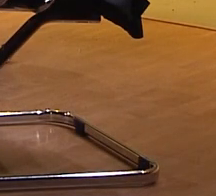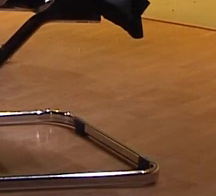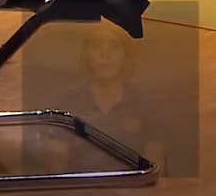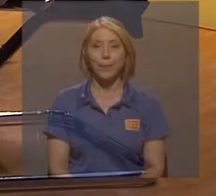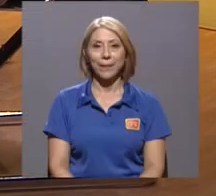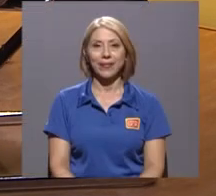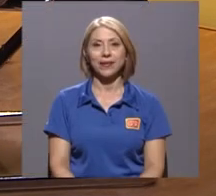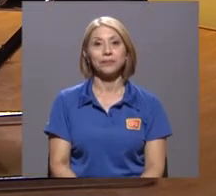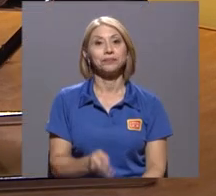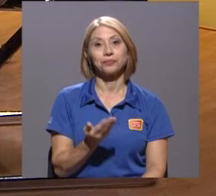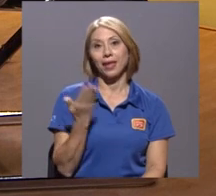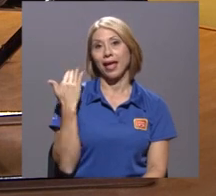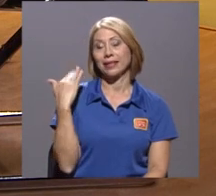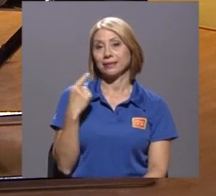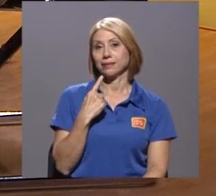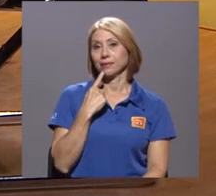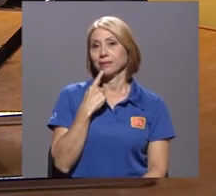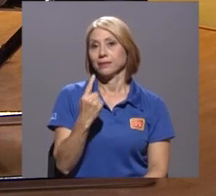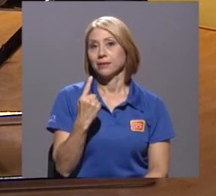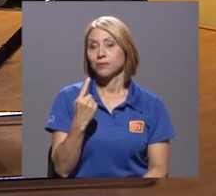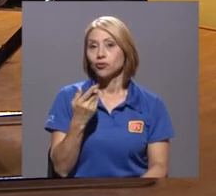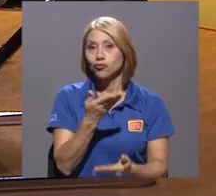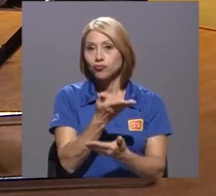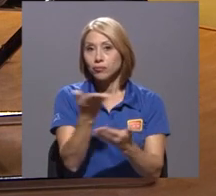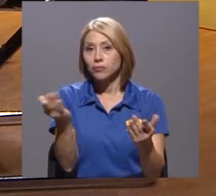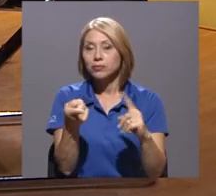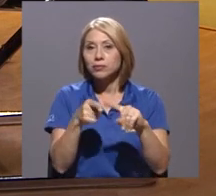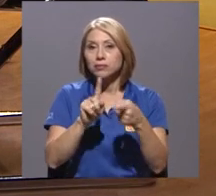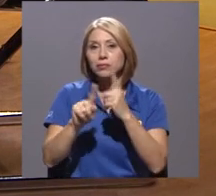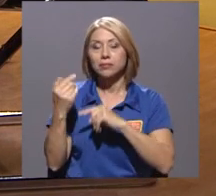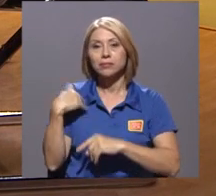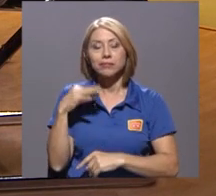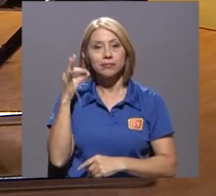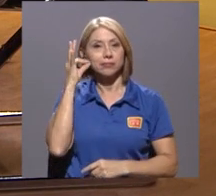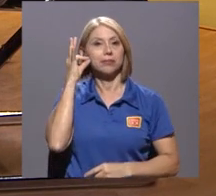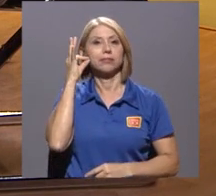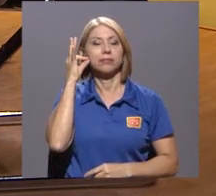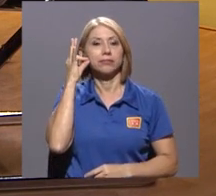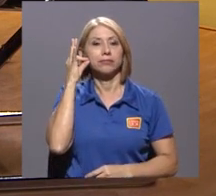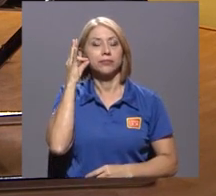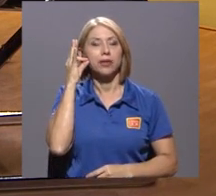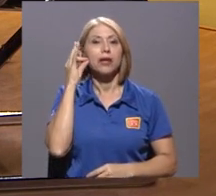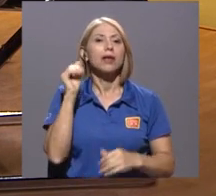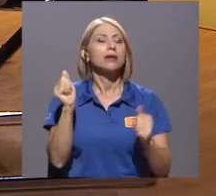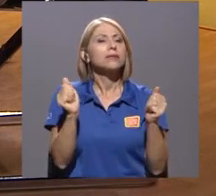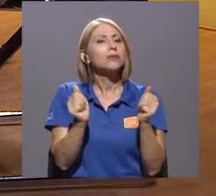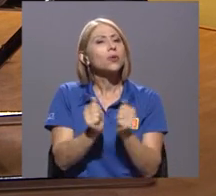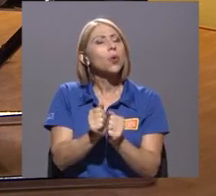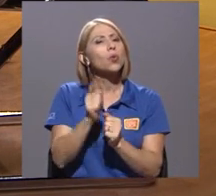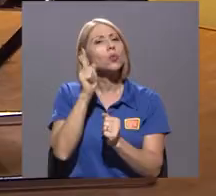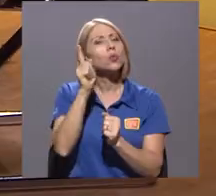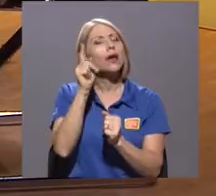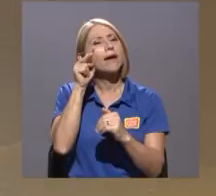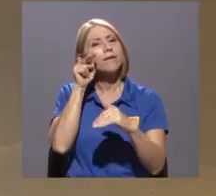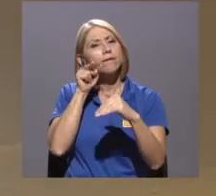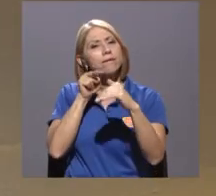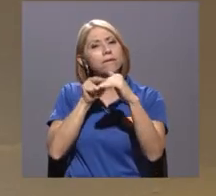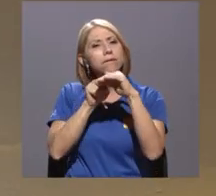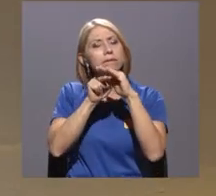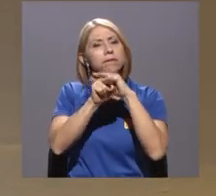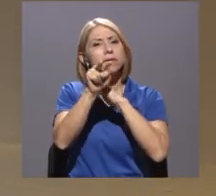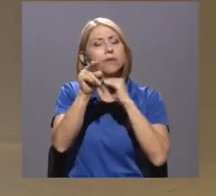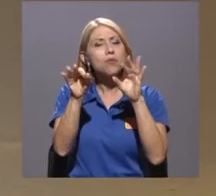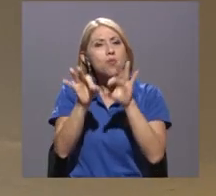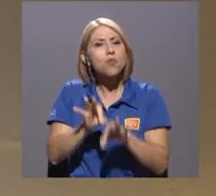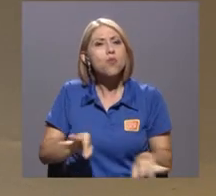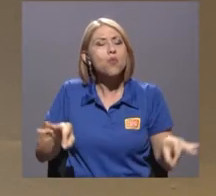decíamos amigas y amigos que con una visión muy importante en el